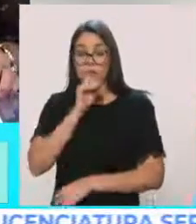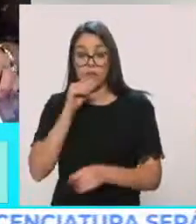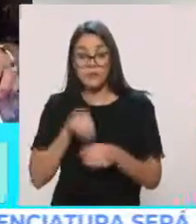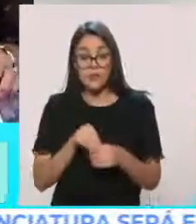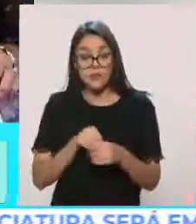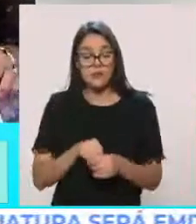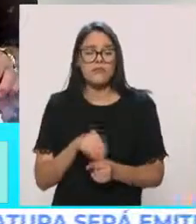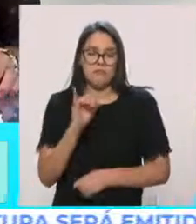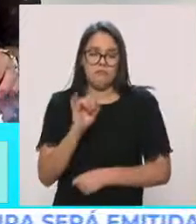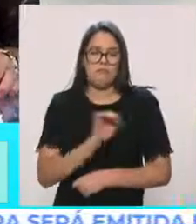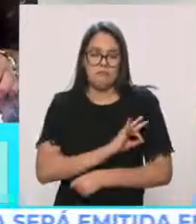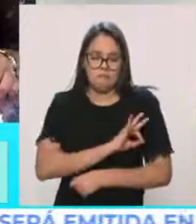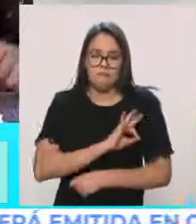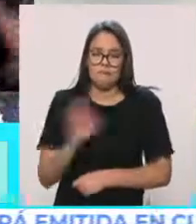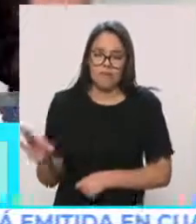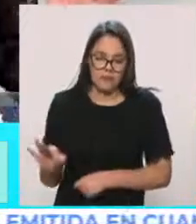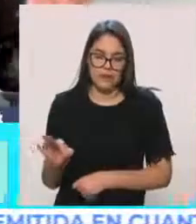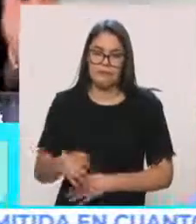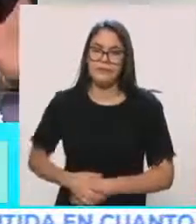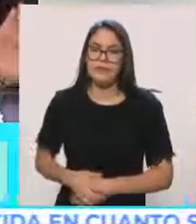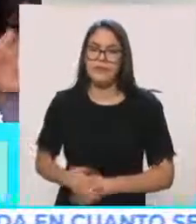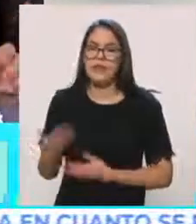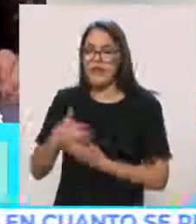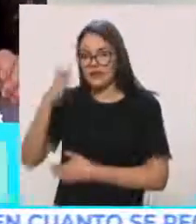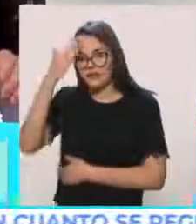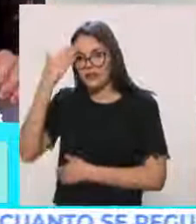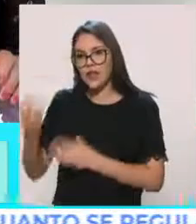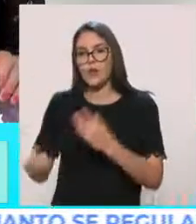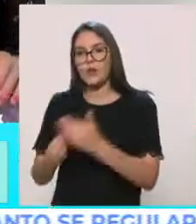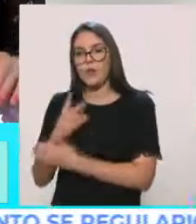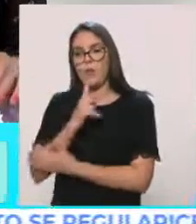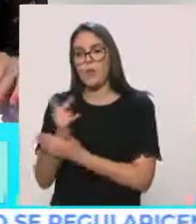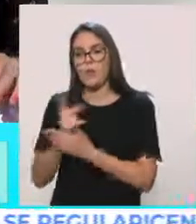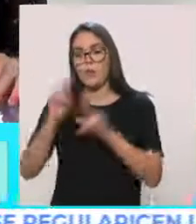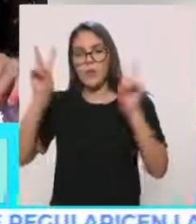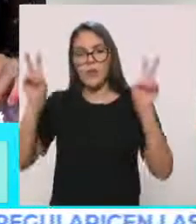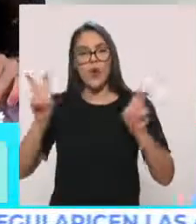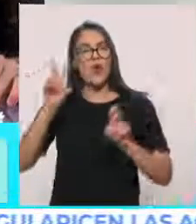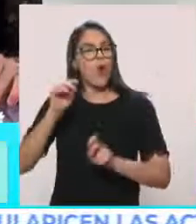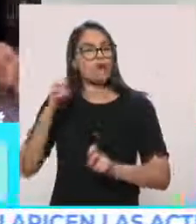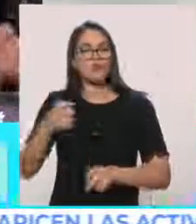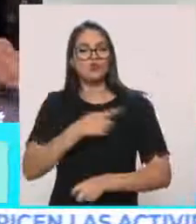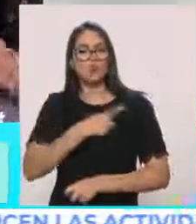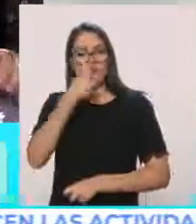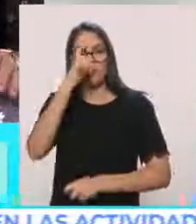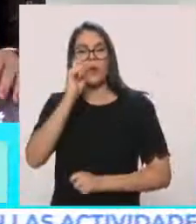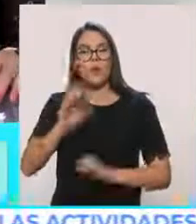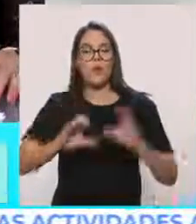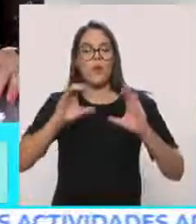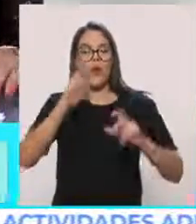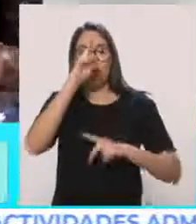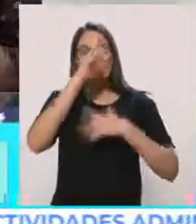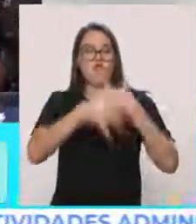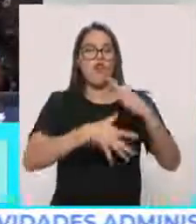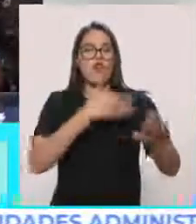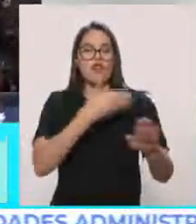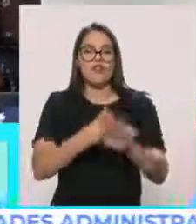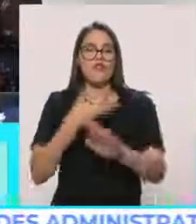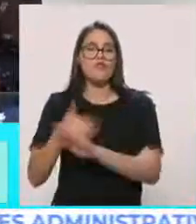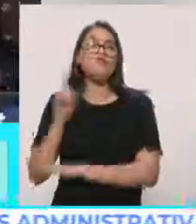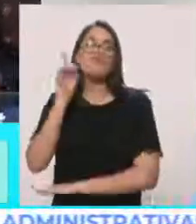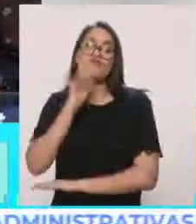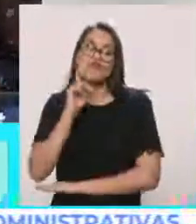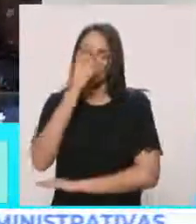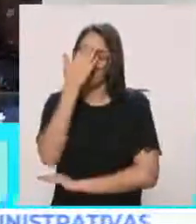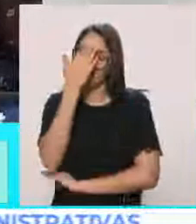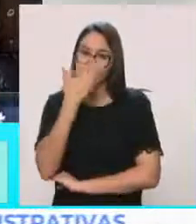esta estrategia. No estás sola, una más para prevenir pues la violencia contra las mujeres, la violencia intrafamiliar en este tiempo de confinamiento.